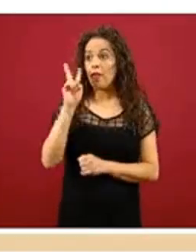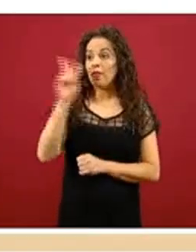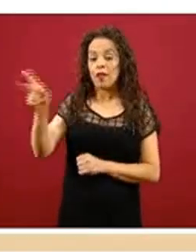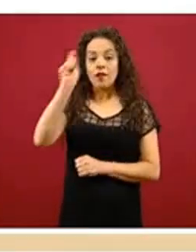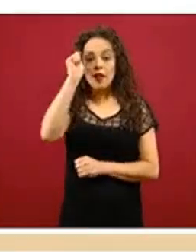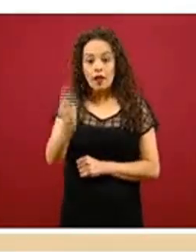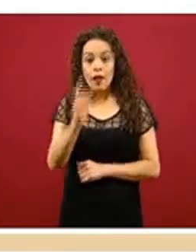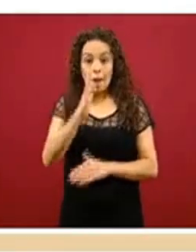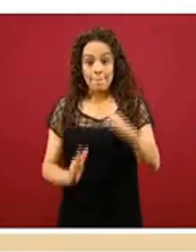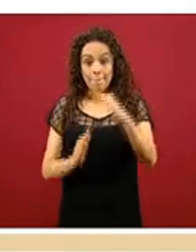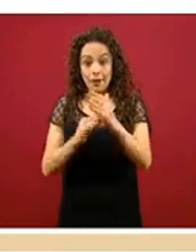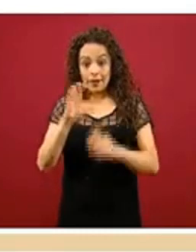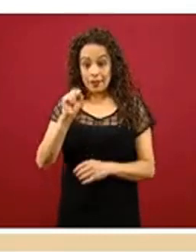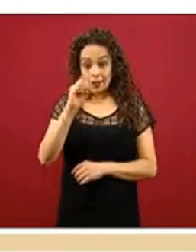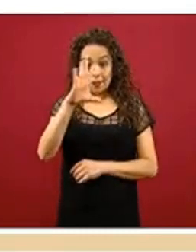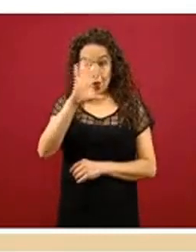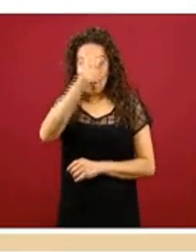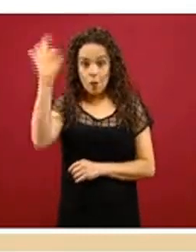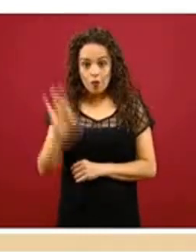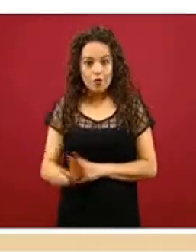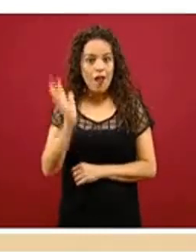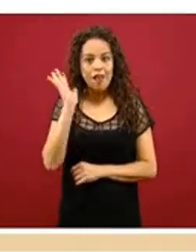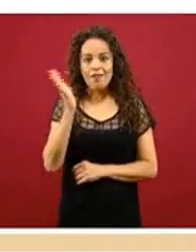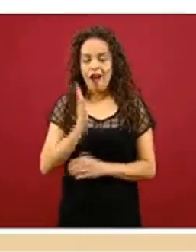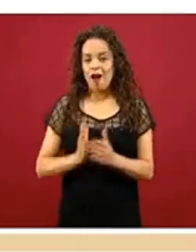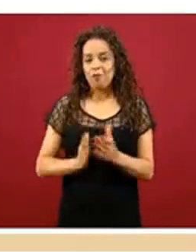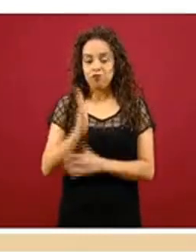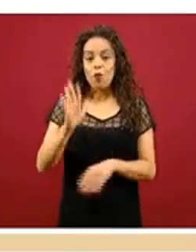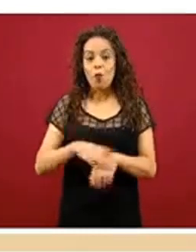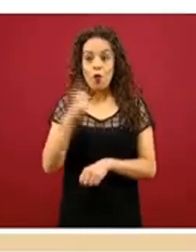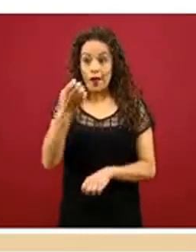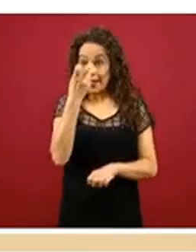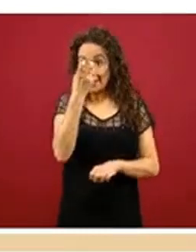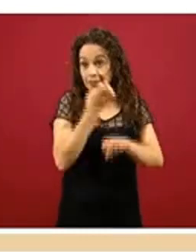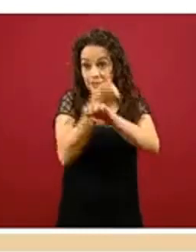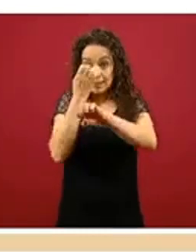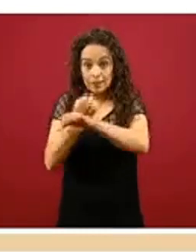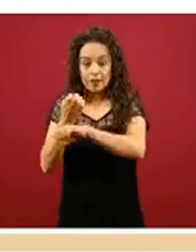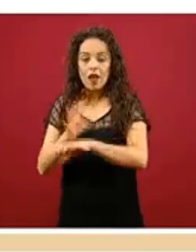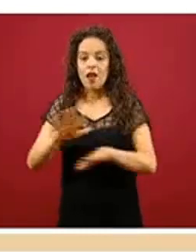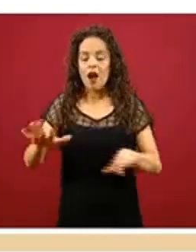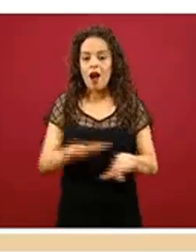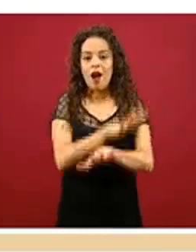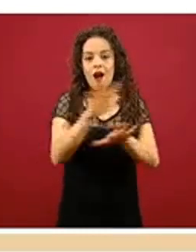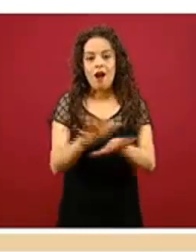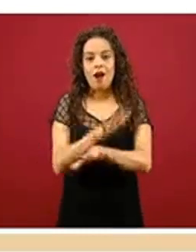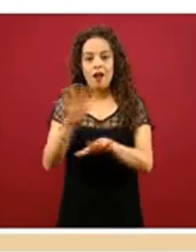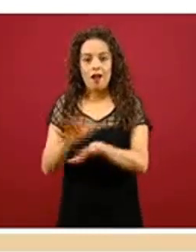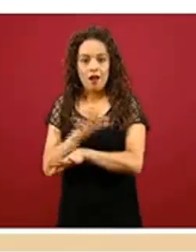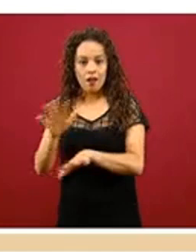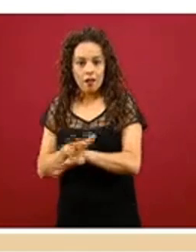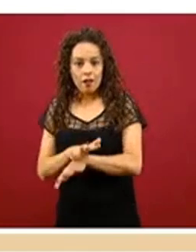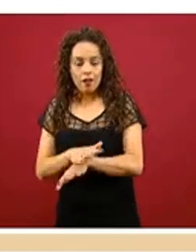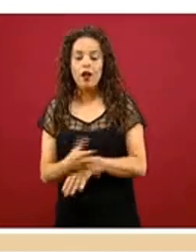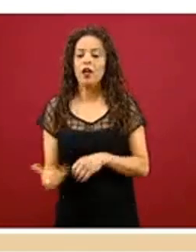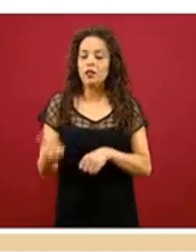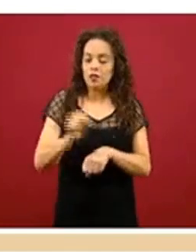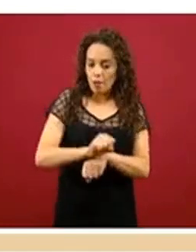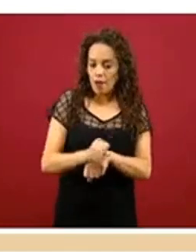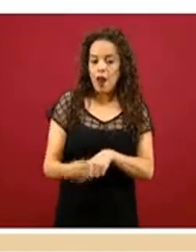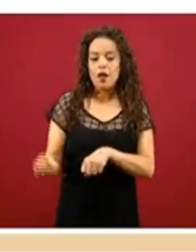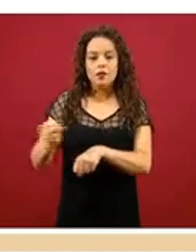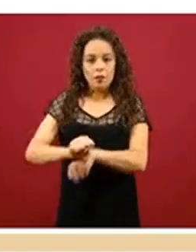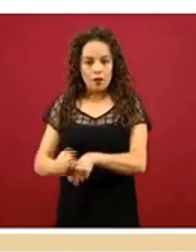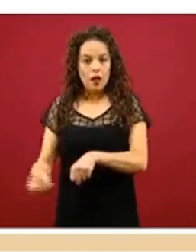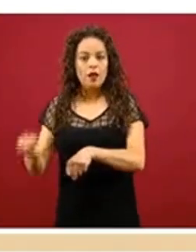esta meta del 65%, dado que ahora los estados están cambiando también semana con semana